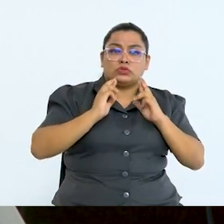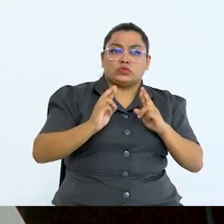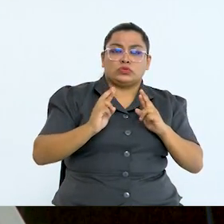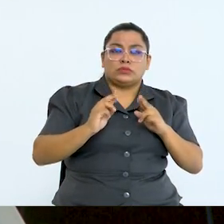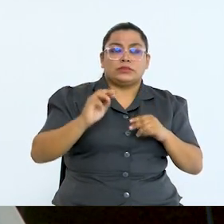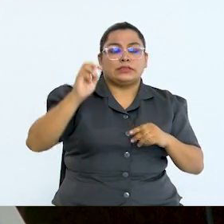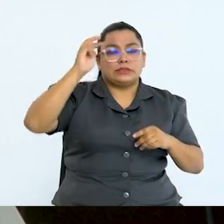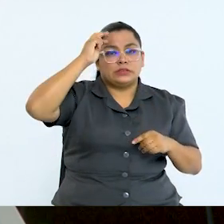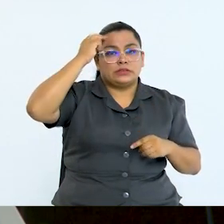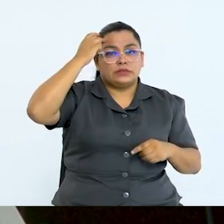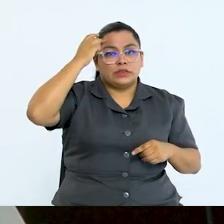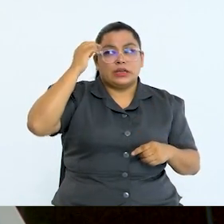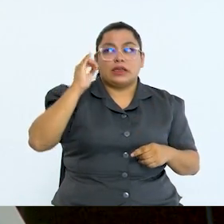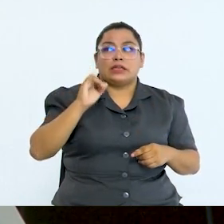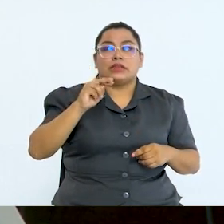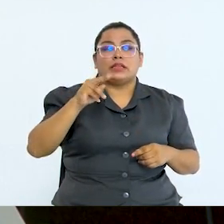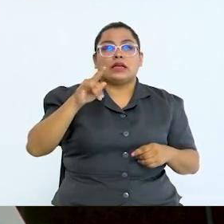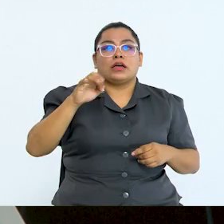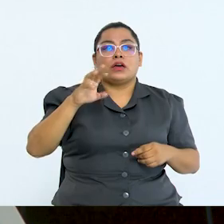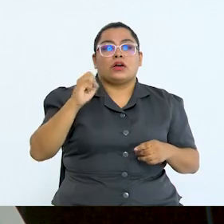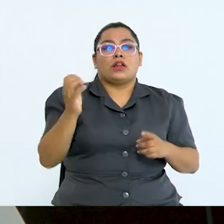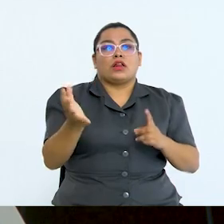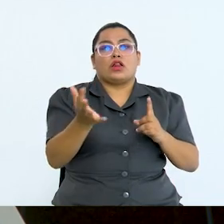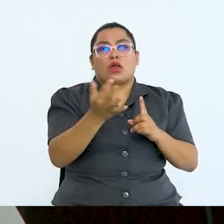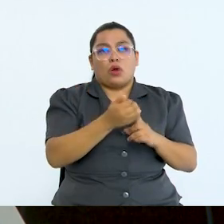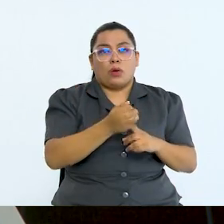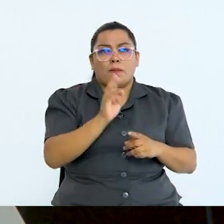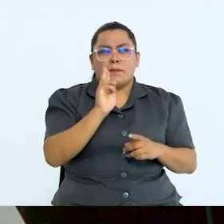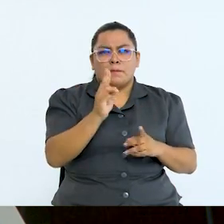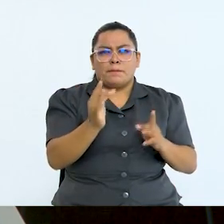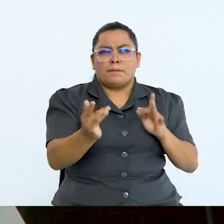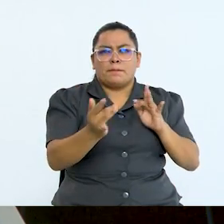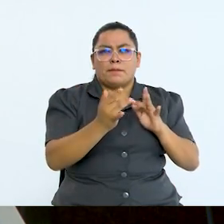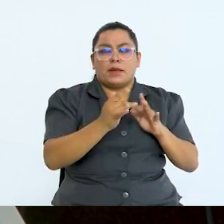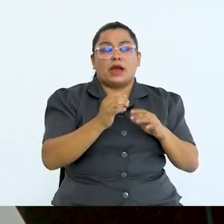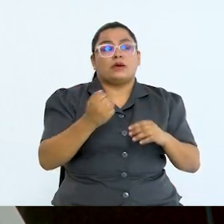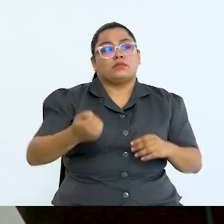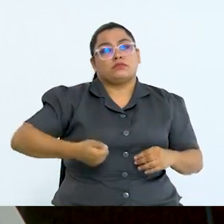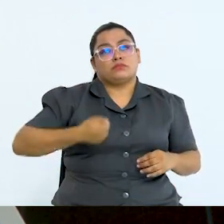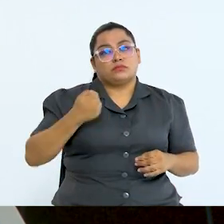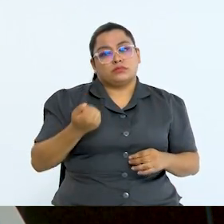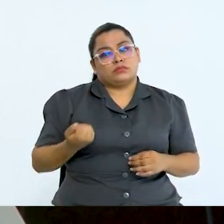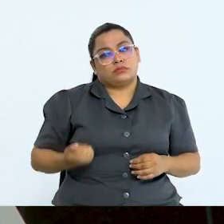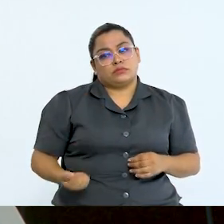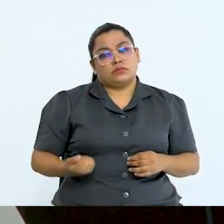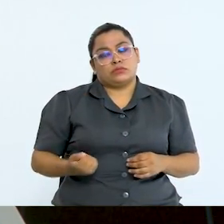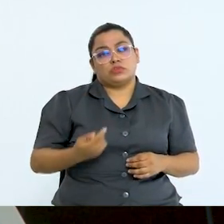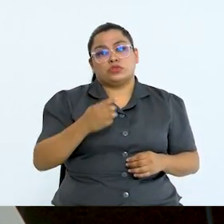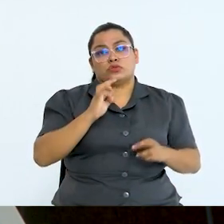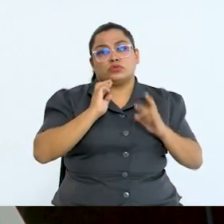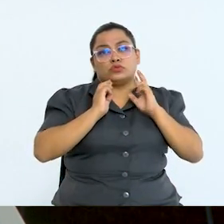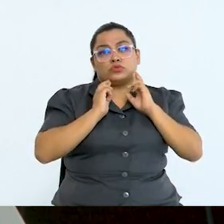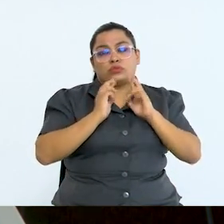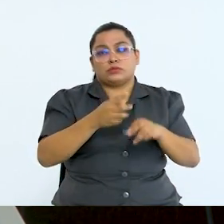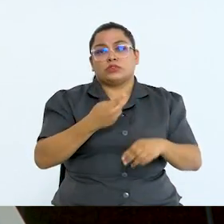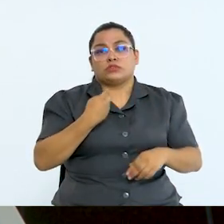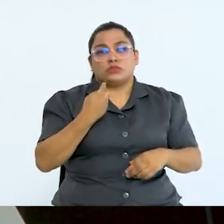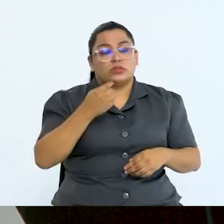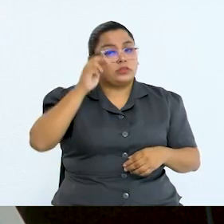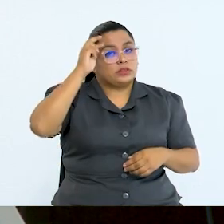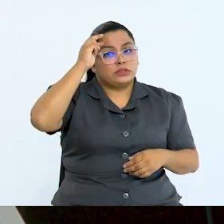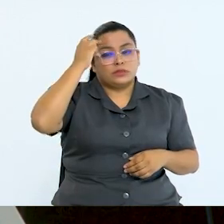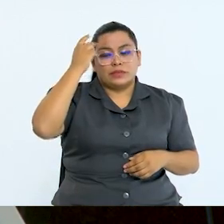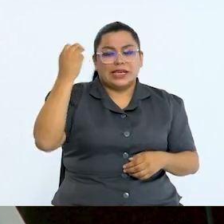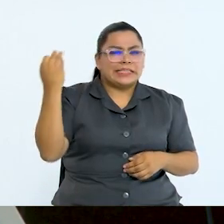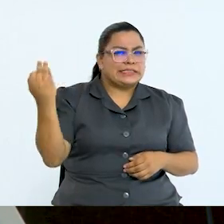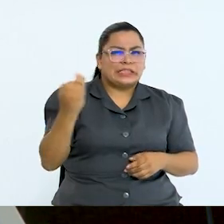con el indicador de logro, por lo que es importante que el estudiante lo resuelva de manera individual. Es decir, no es necesario